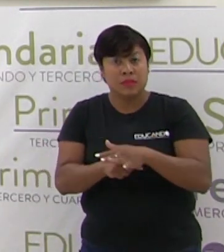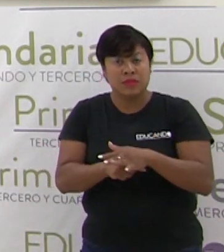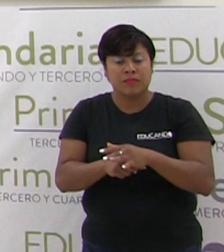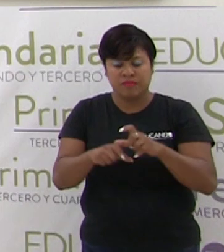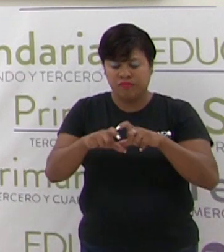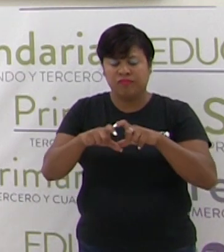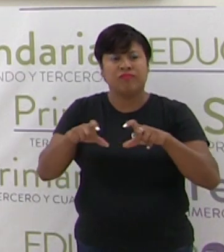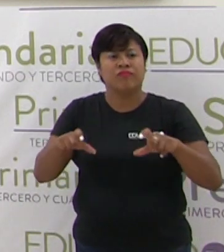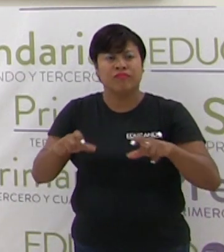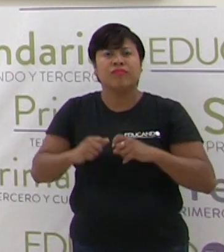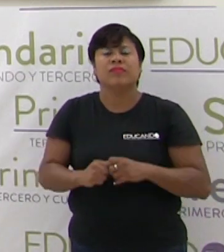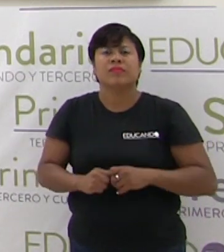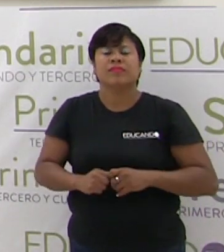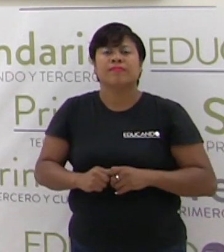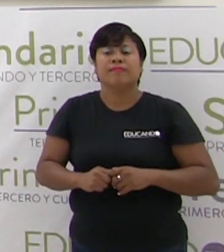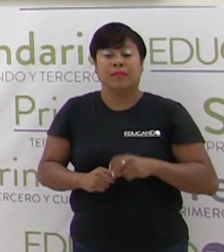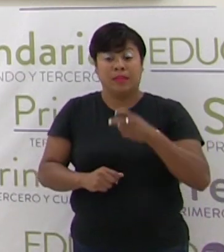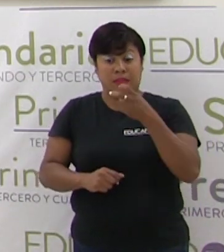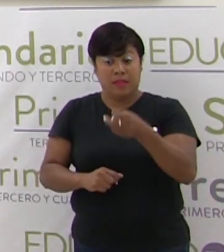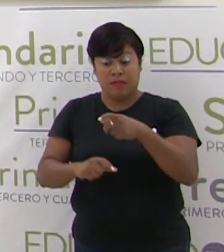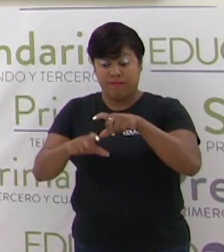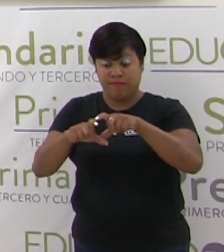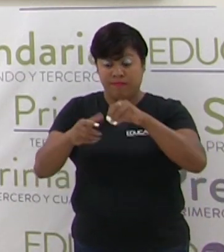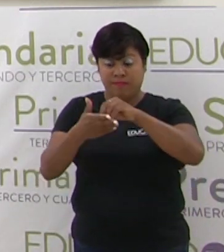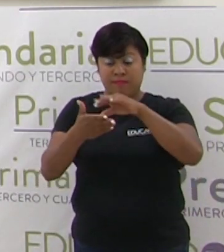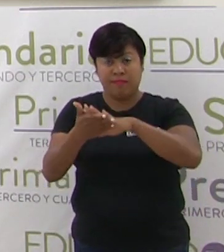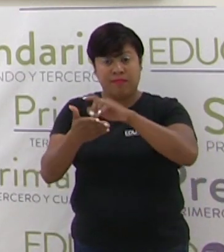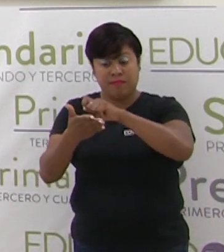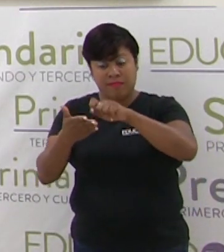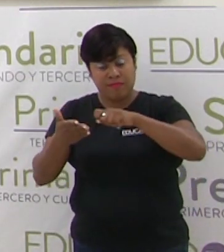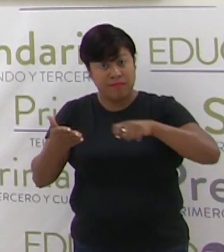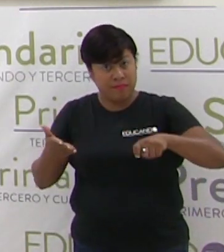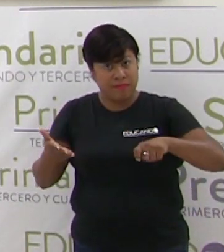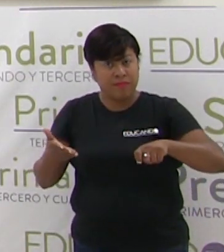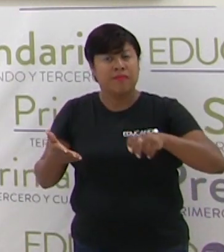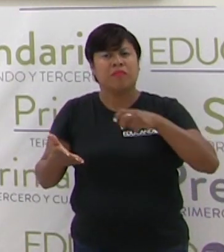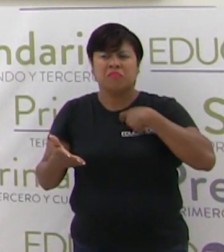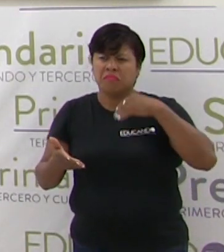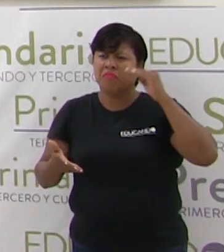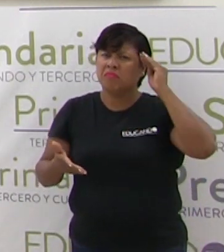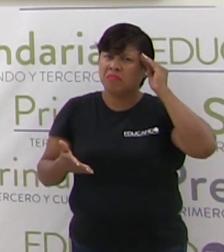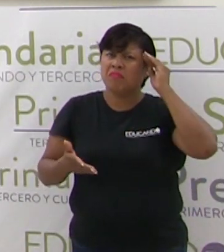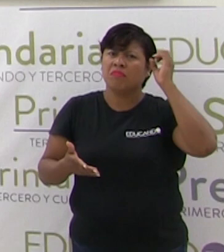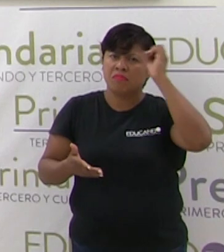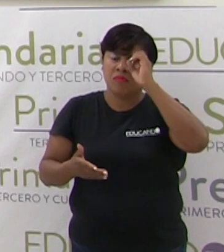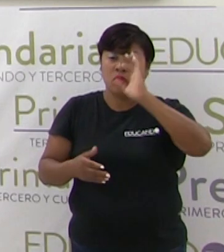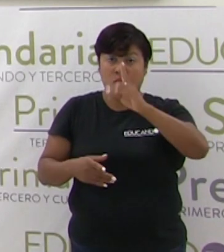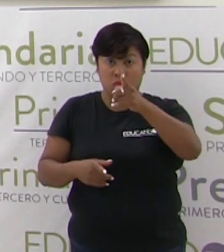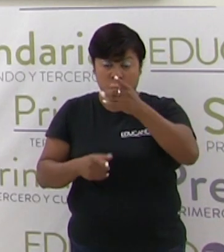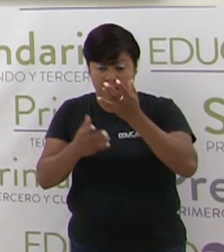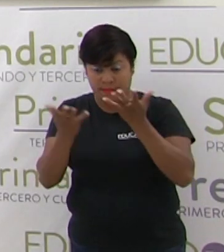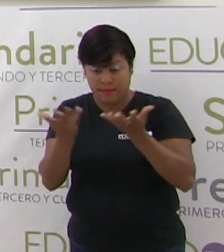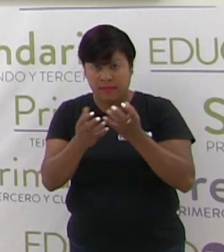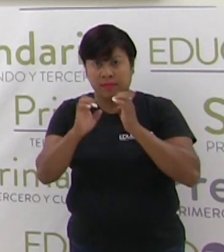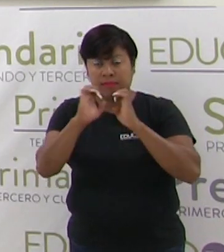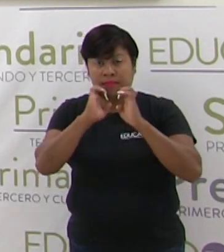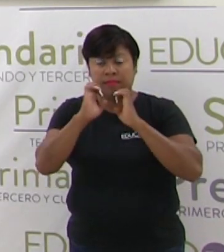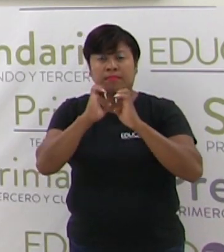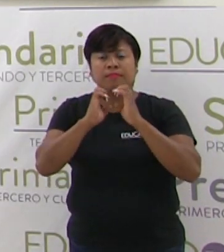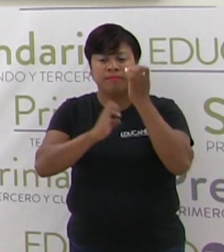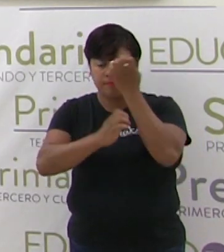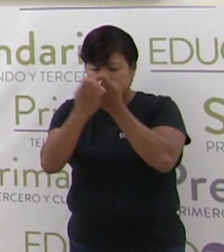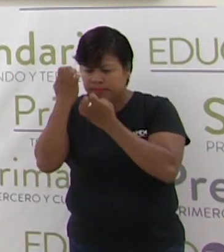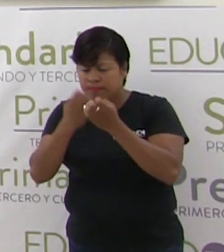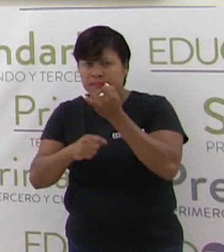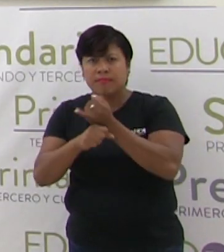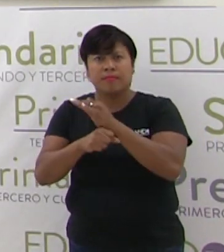en fichas y entonces, con esa información que yo les sugiero que cuando hagan la entrevista,